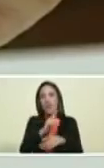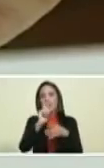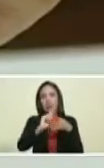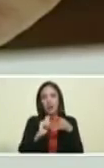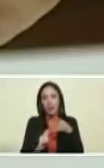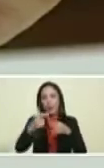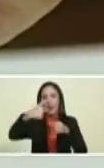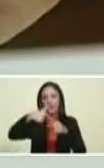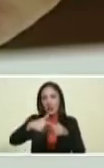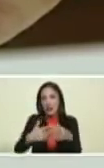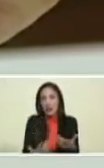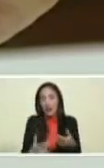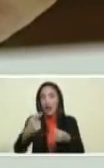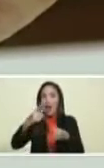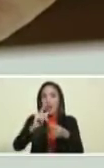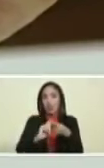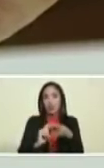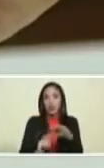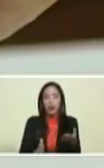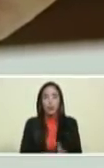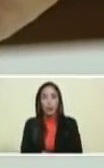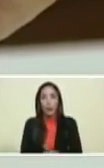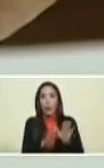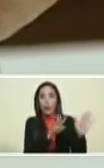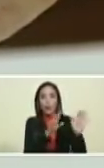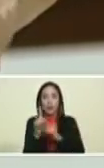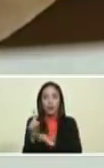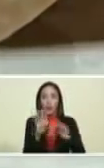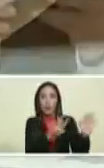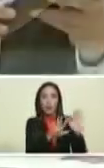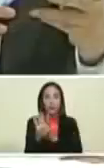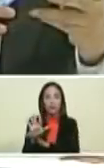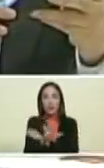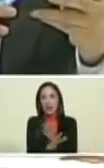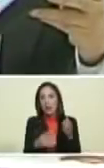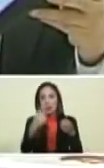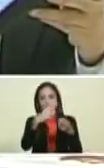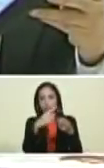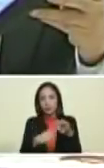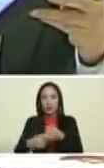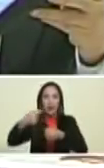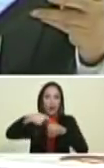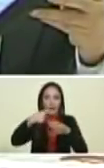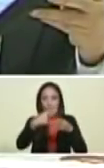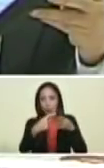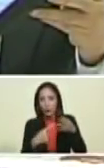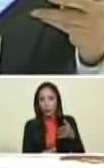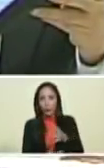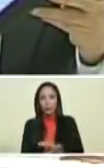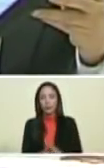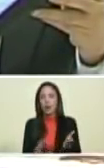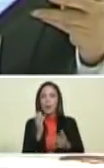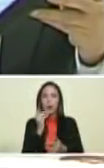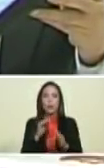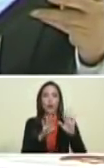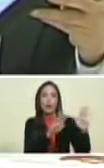está dispensando, vencida 91, 95, diésel, gas, vamos a colocar